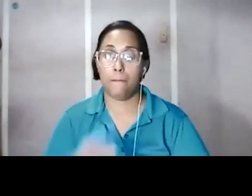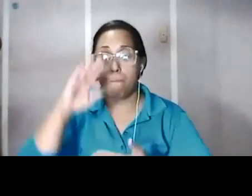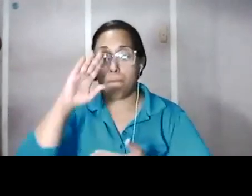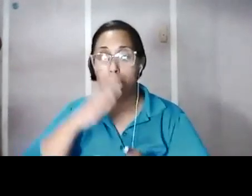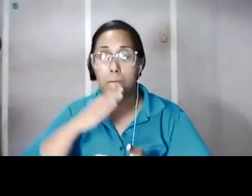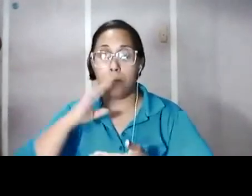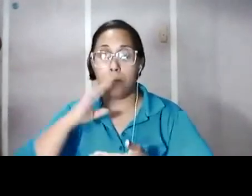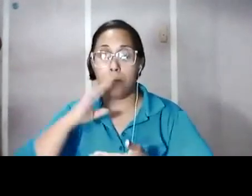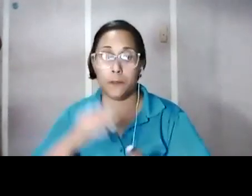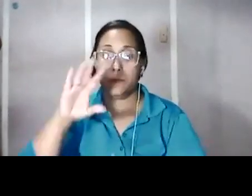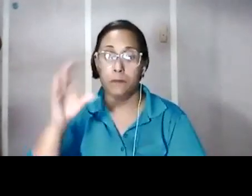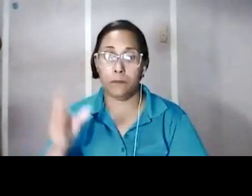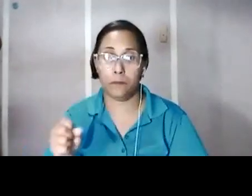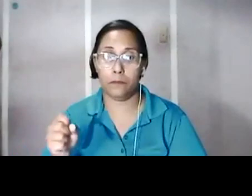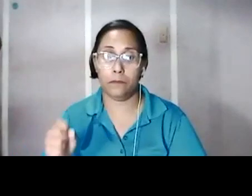Bien. Así que...